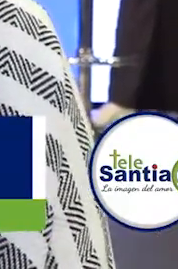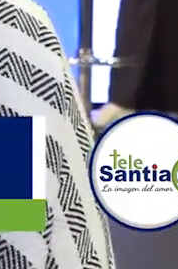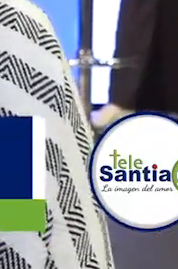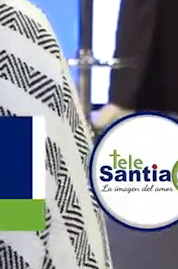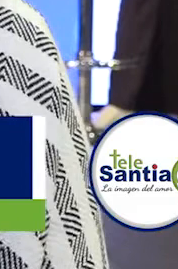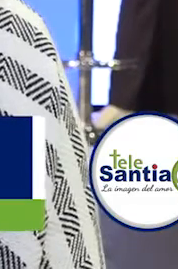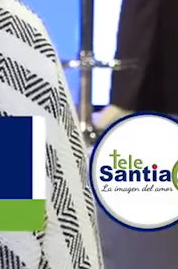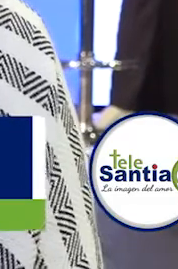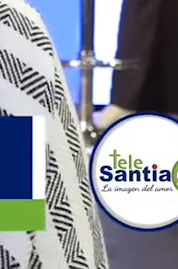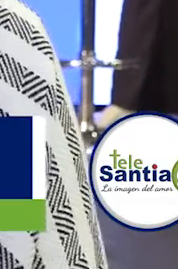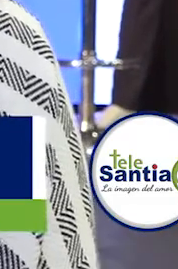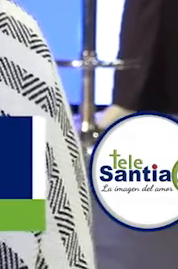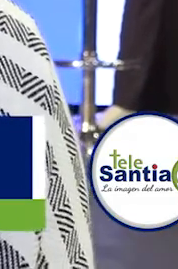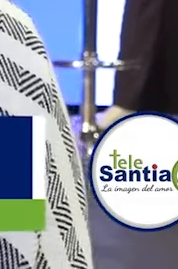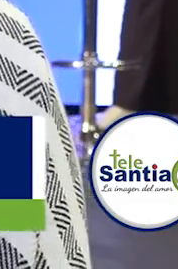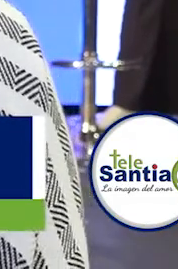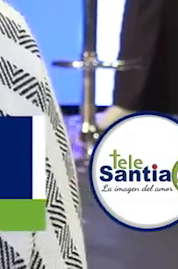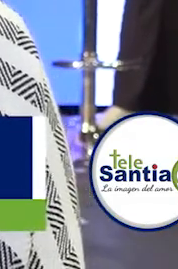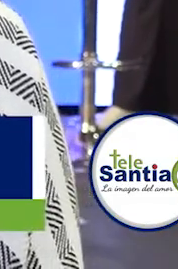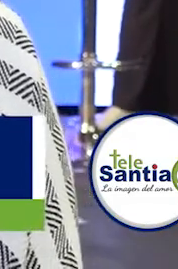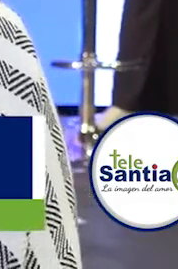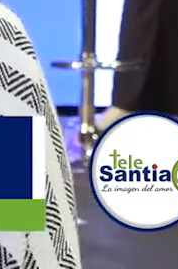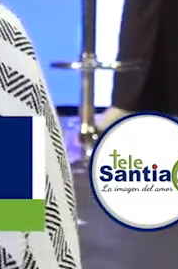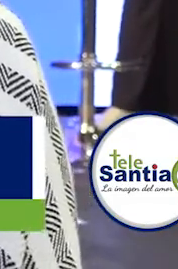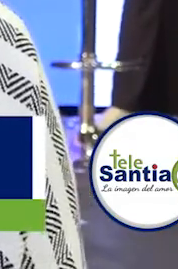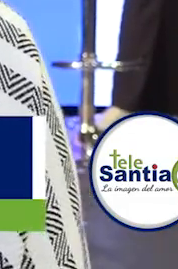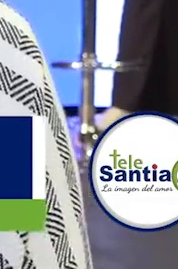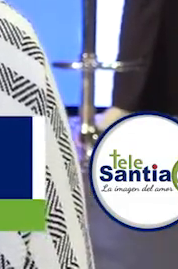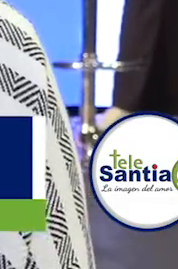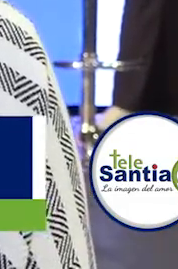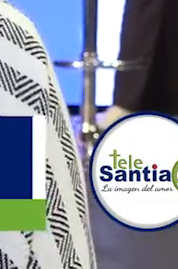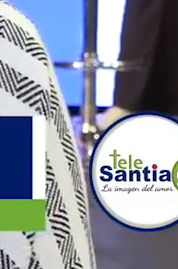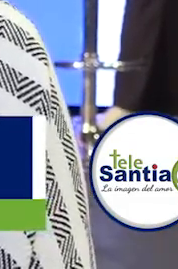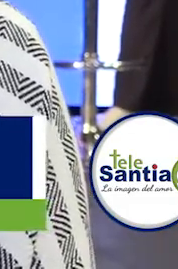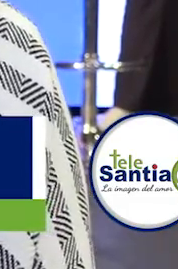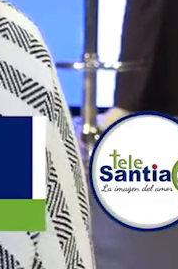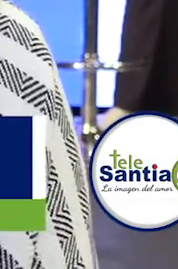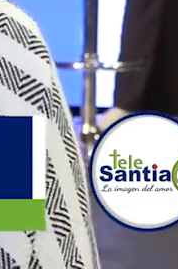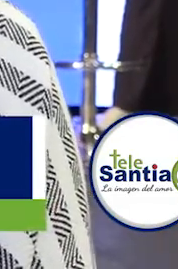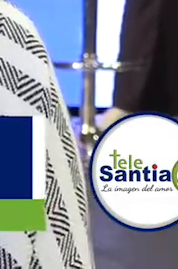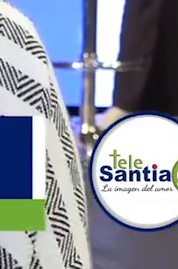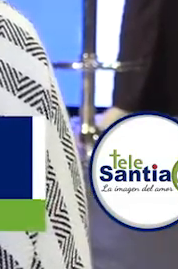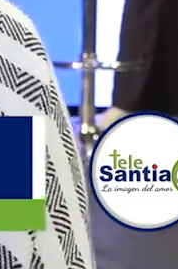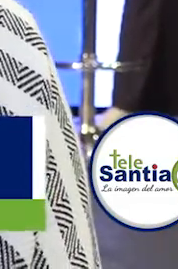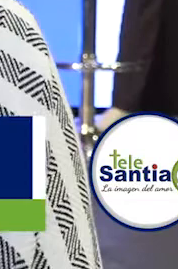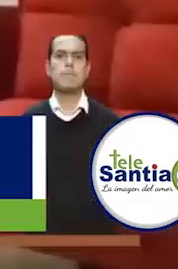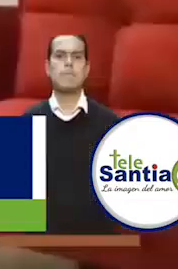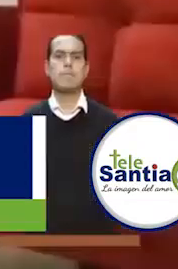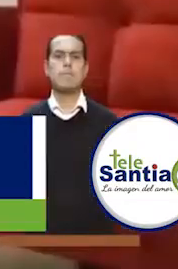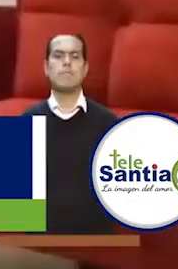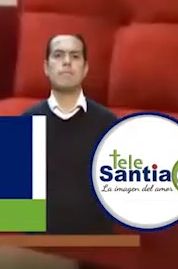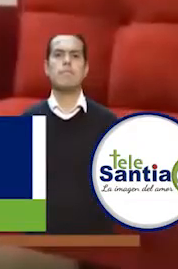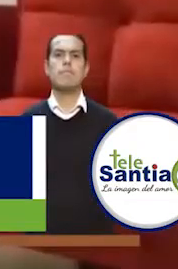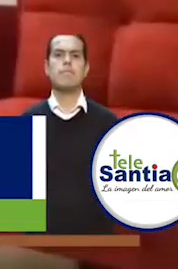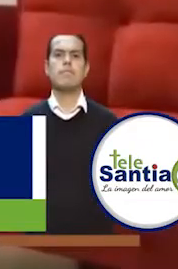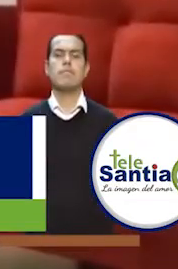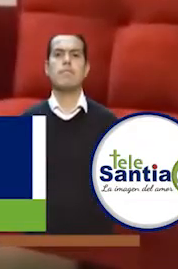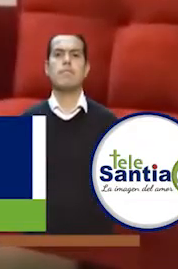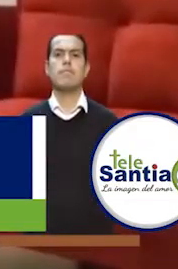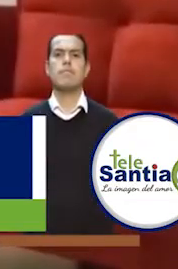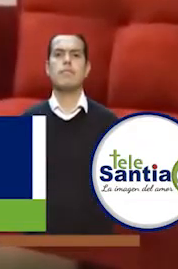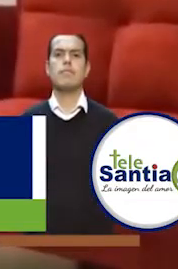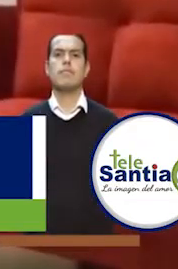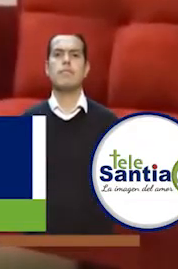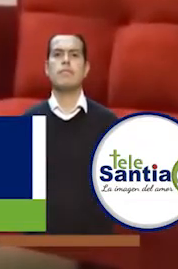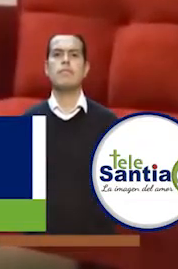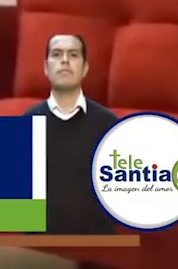ustedes ya saben, es el hospital COVID de la ciudad, entonces necesitamos pues prepararnos, Dios no lo quiera. Gracias a Dios